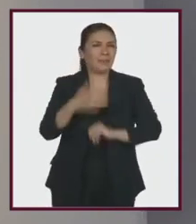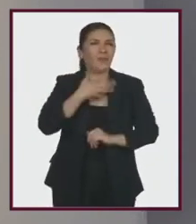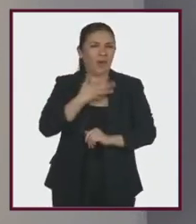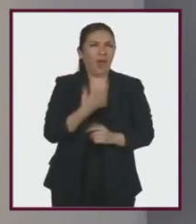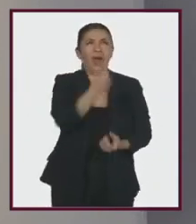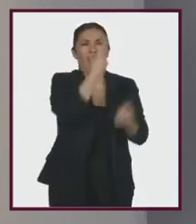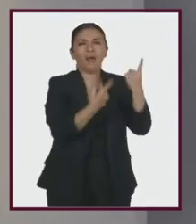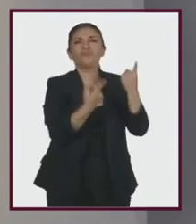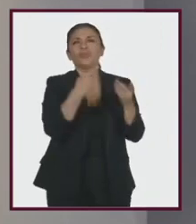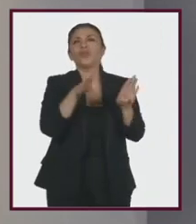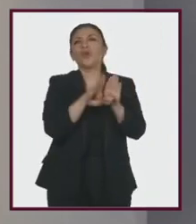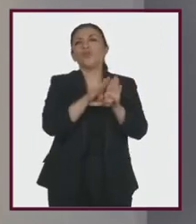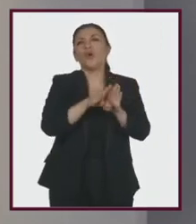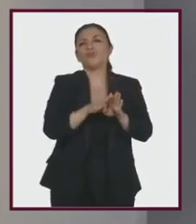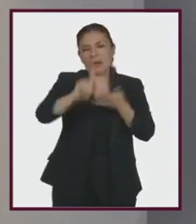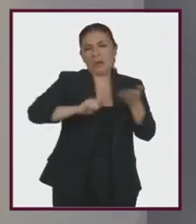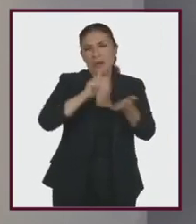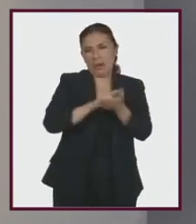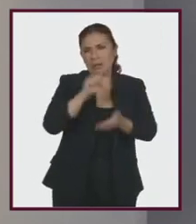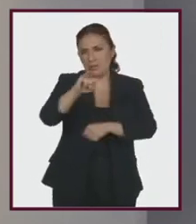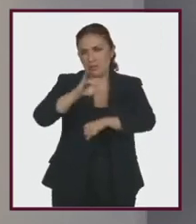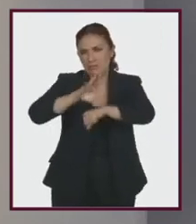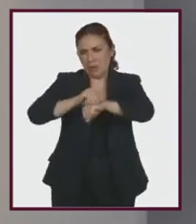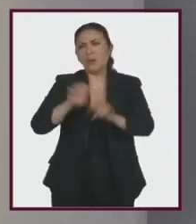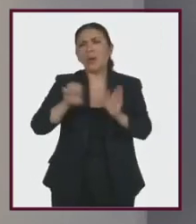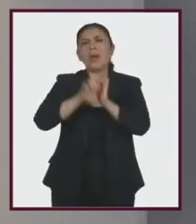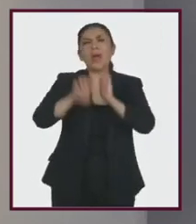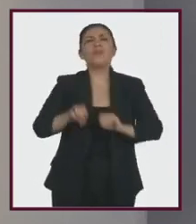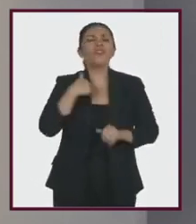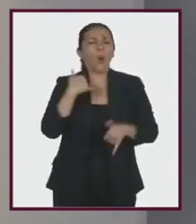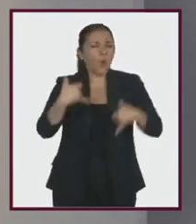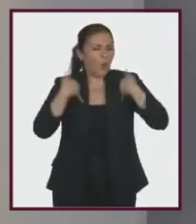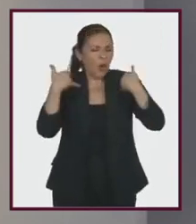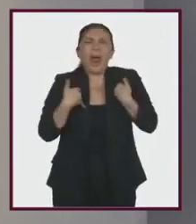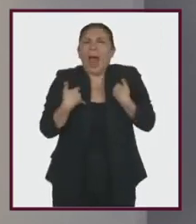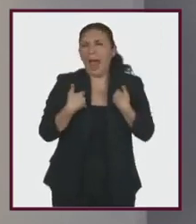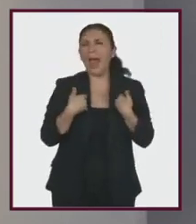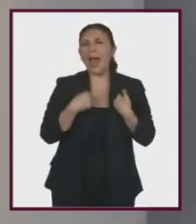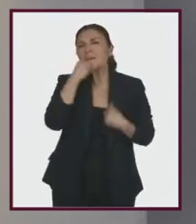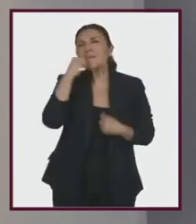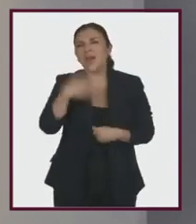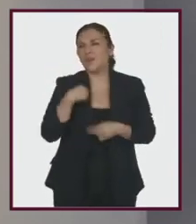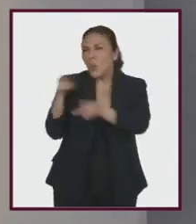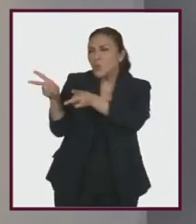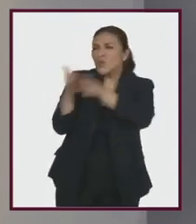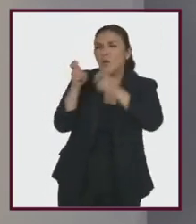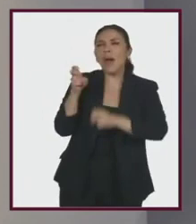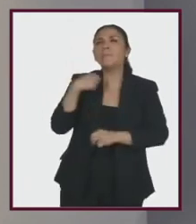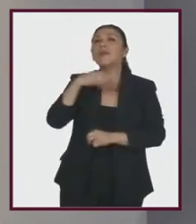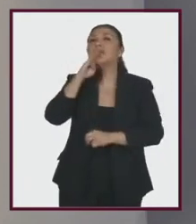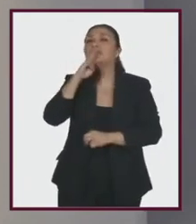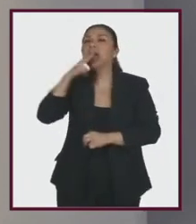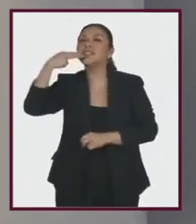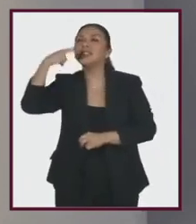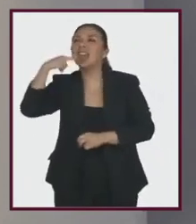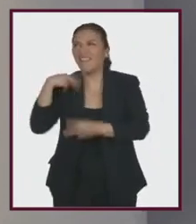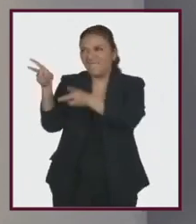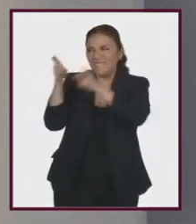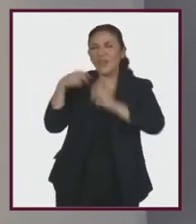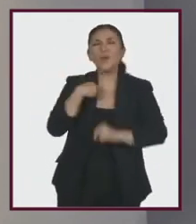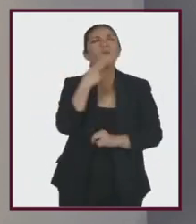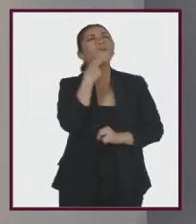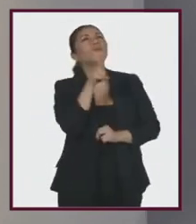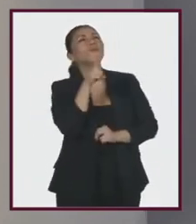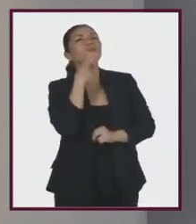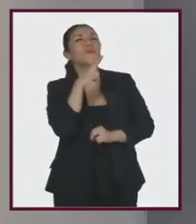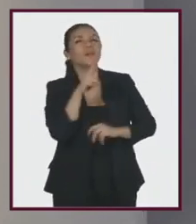legales, pues a lo mejor a mí me puede parecer divertido como adolescente robarle un cigarro a mi mamá y entonces fumarlo, ¿no?